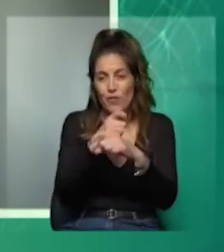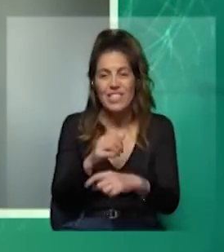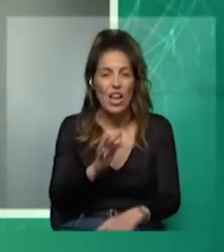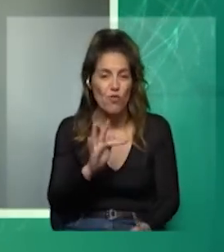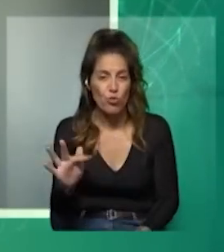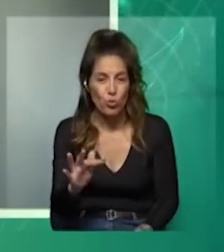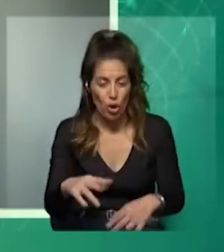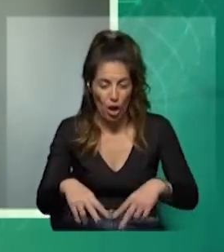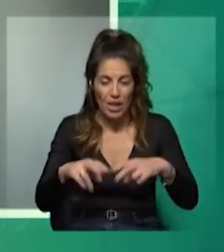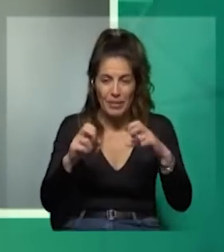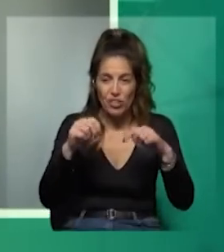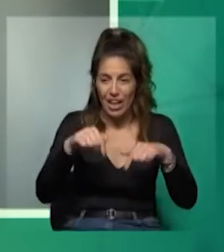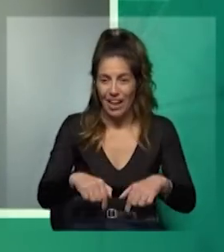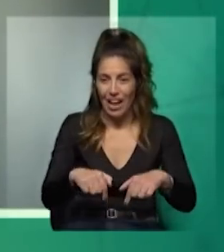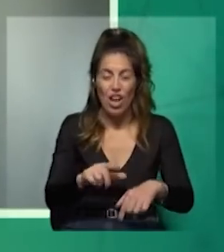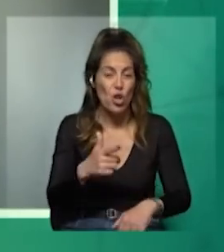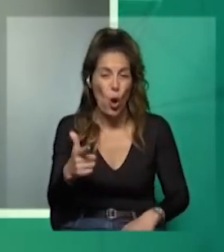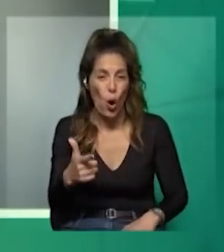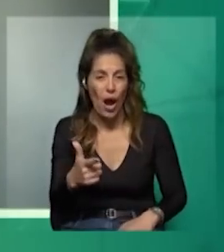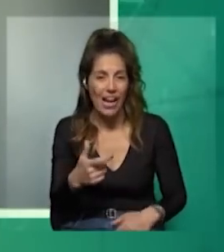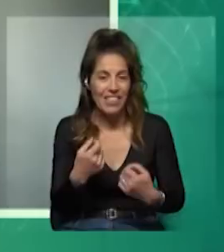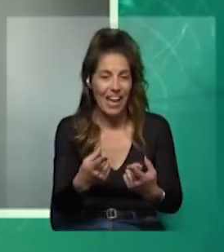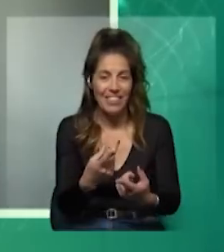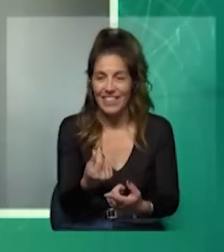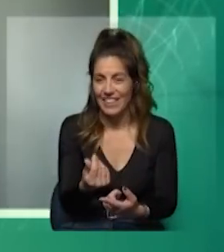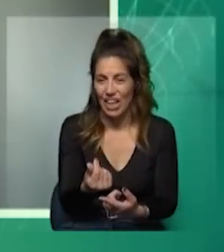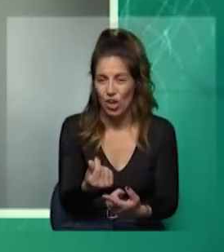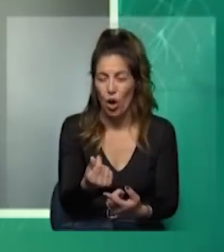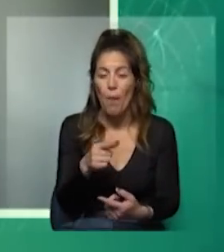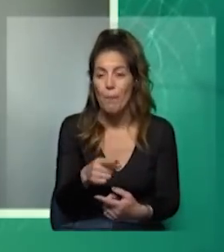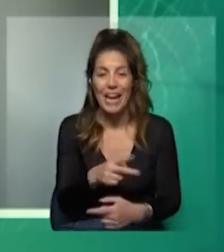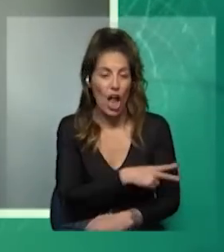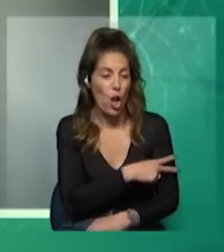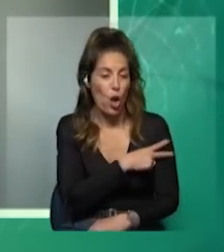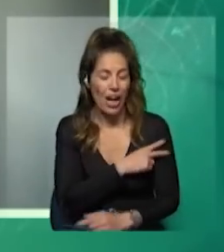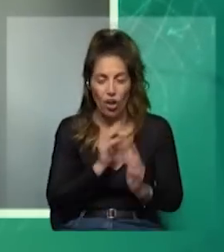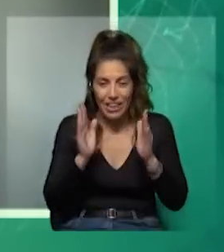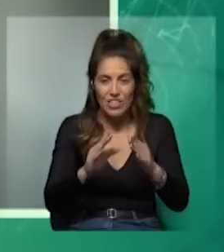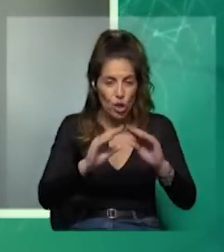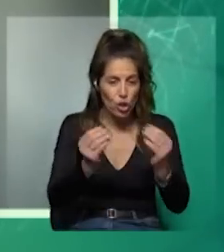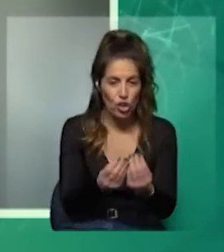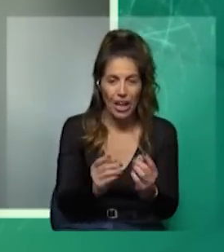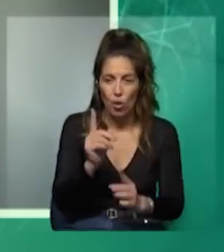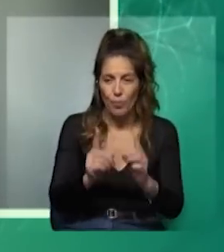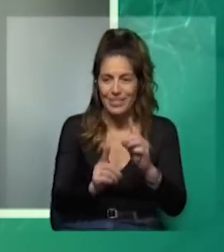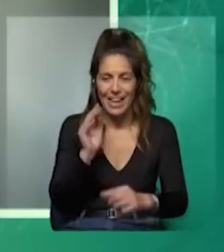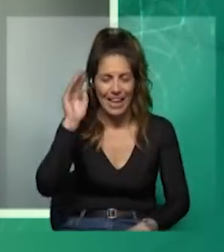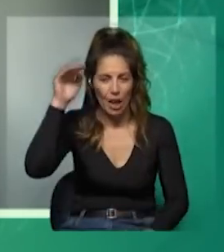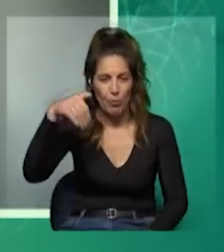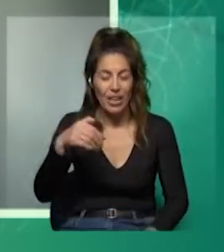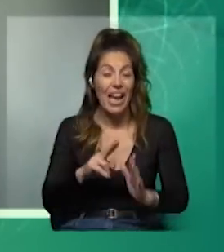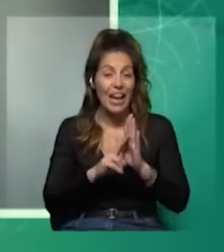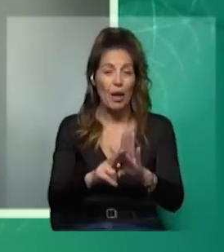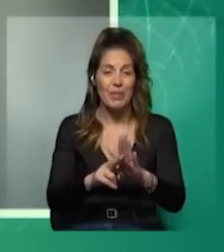investigación en este país porque no hay asignación presupuestal para los cargos de dedicación total de la Universidad de la república que